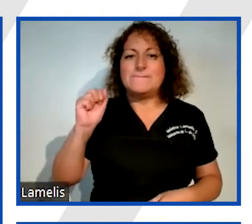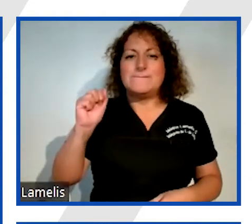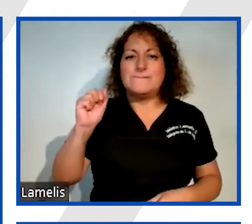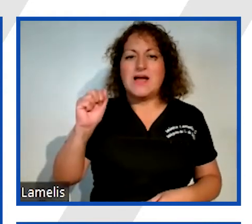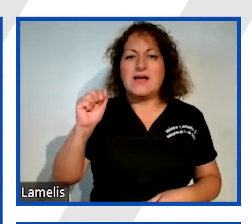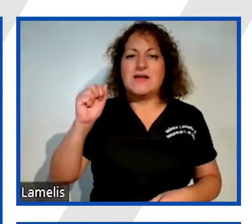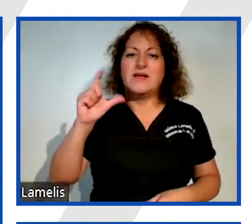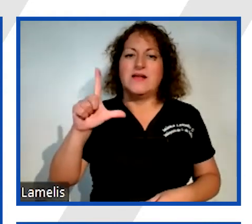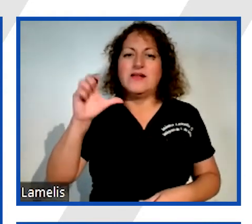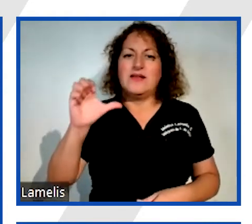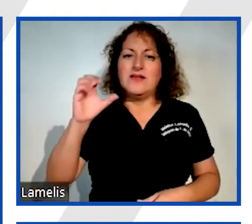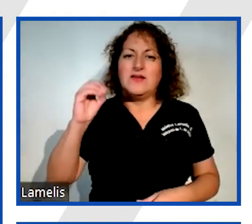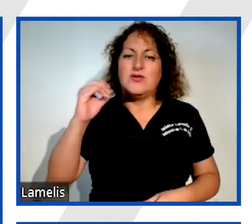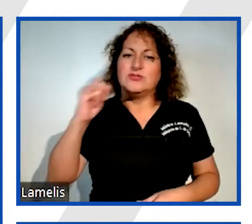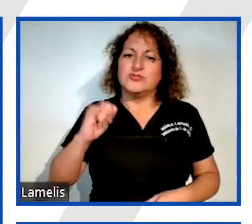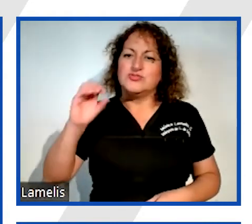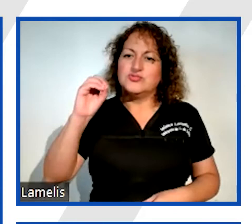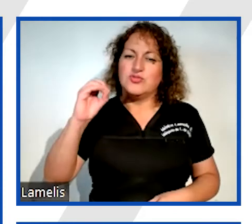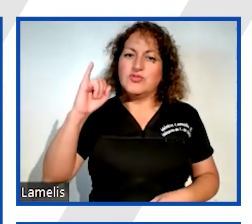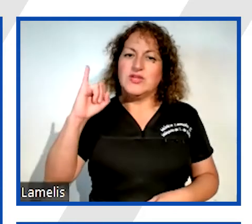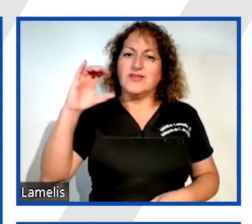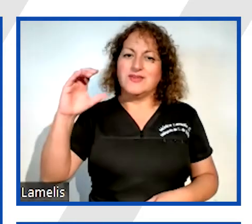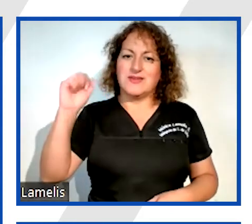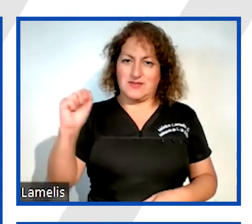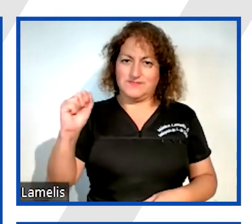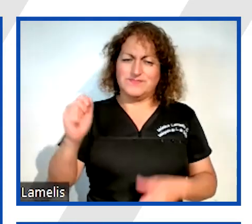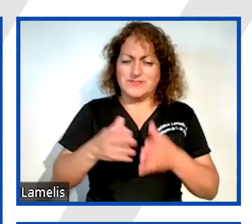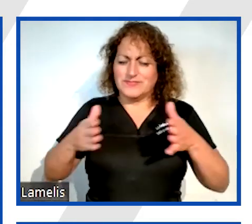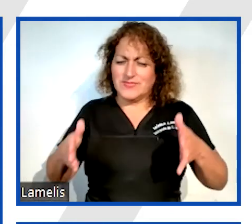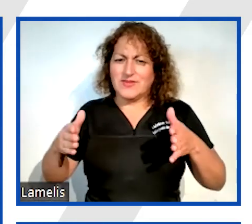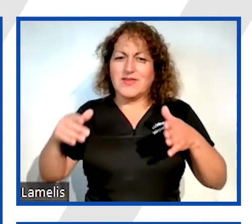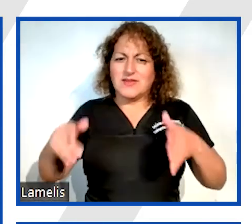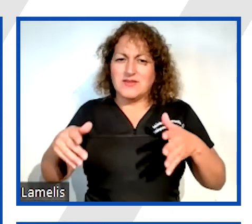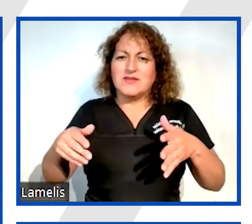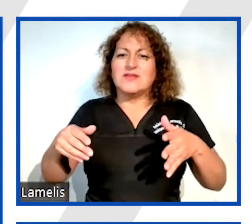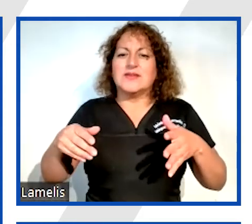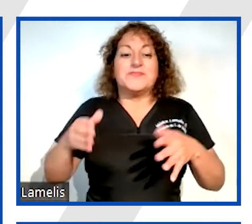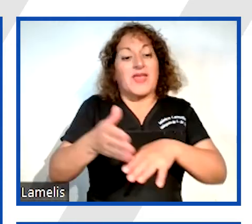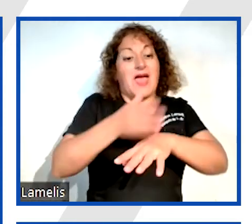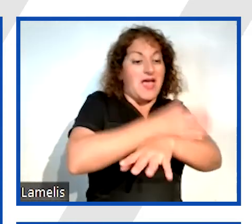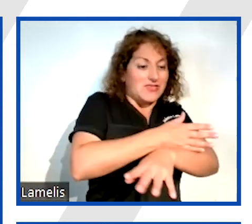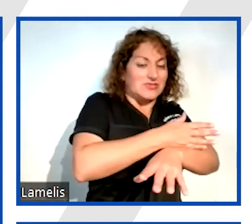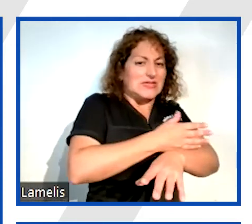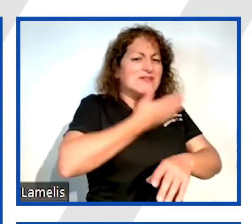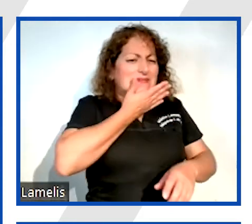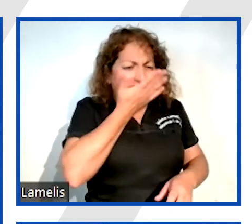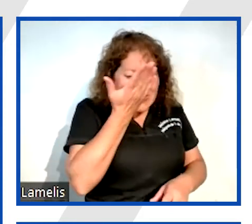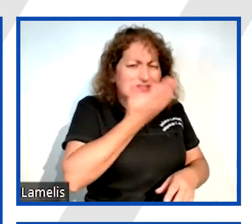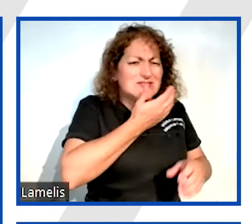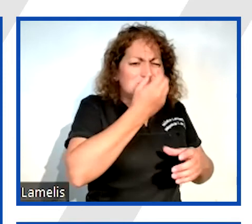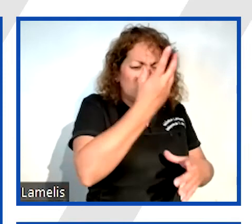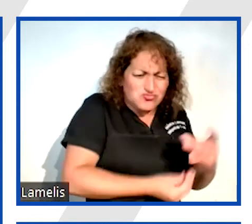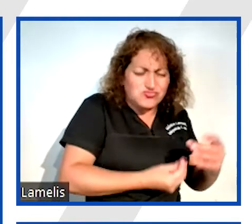tuvo glaciación glaciación glaciación extinción masiva glaciaciones edición masiva eso